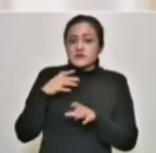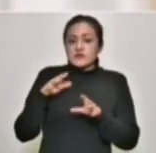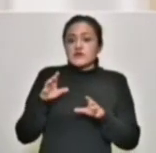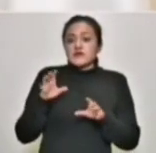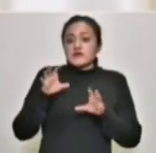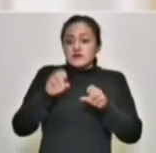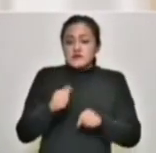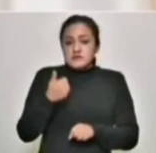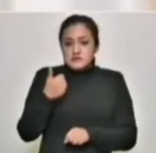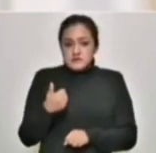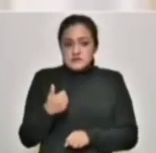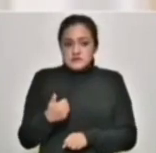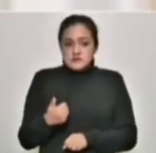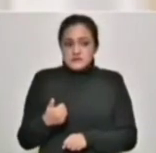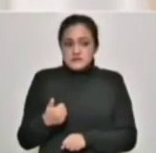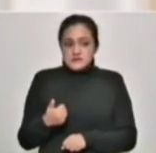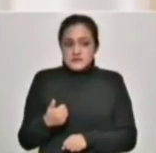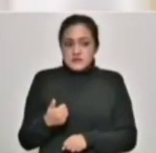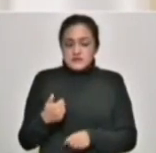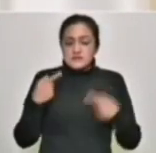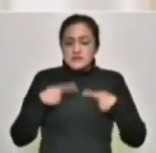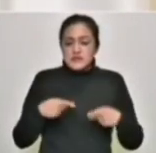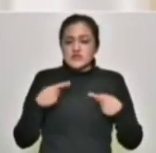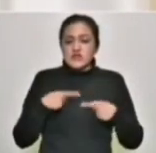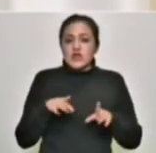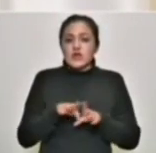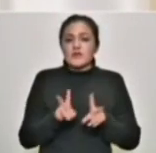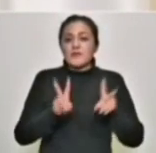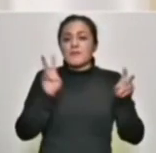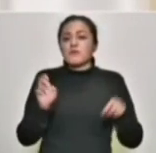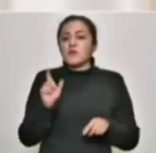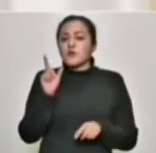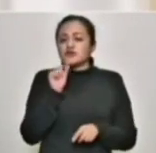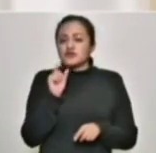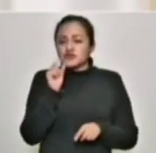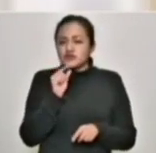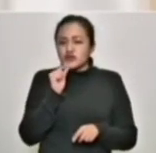6 olleros delincuentes